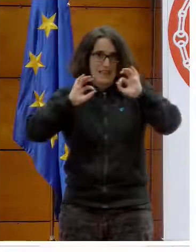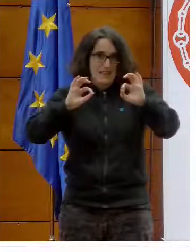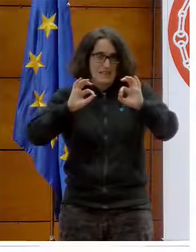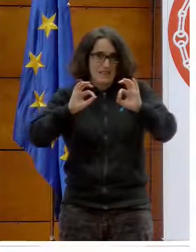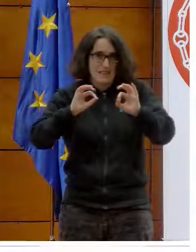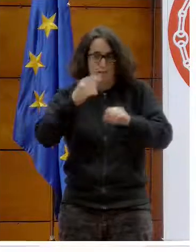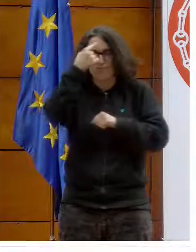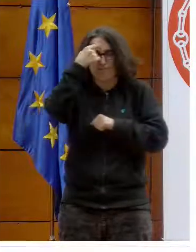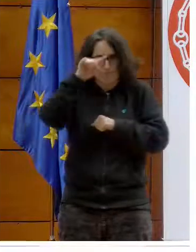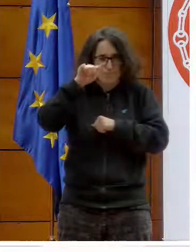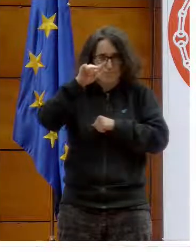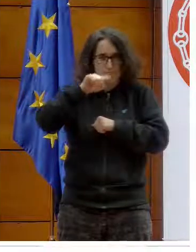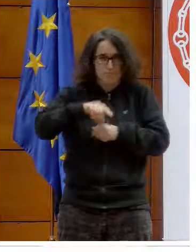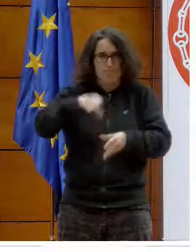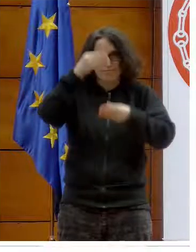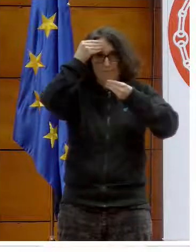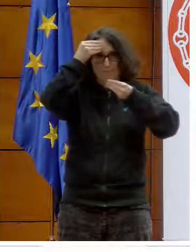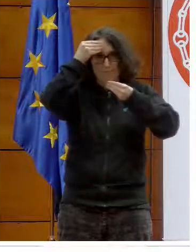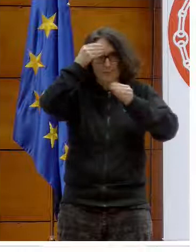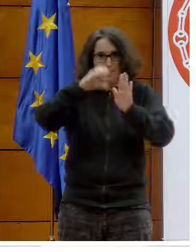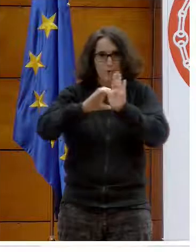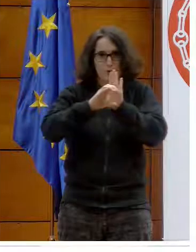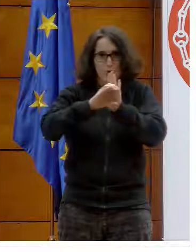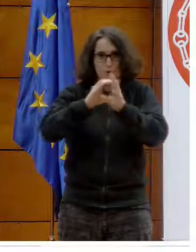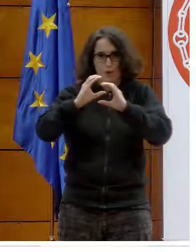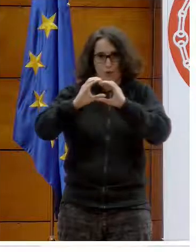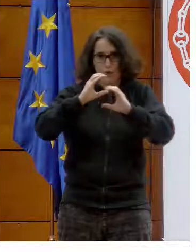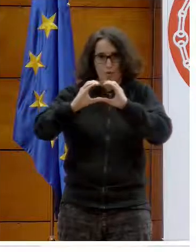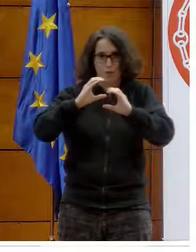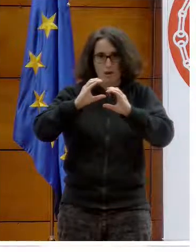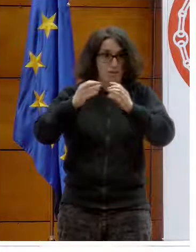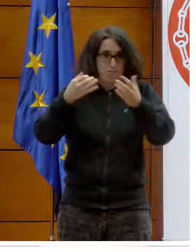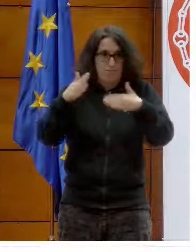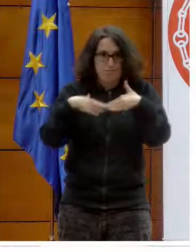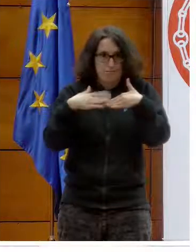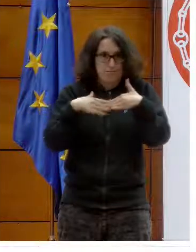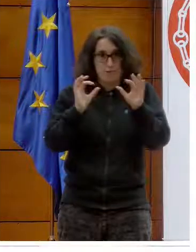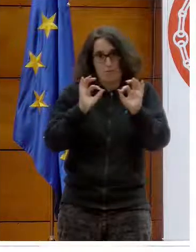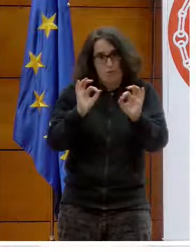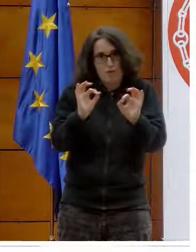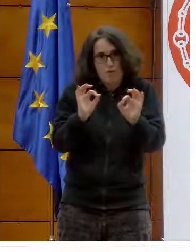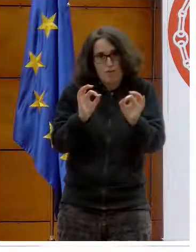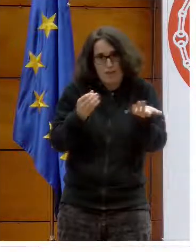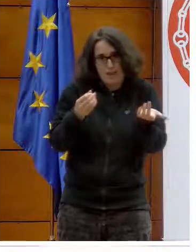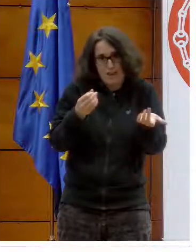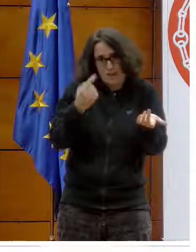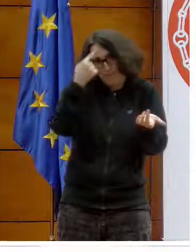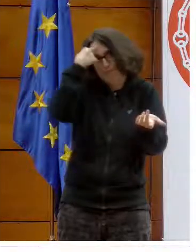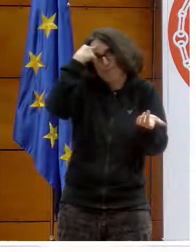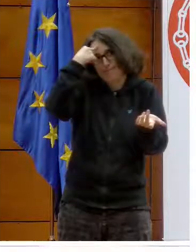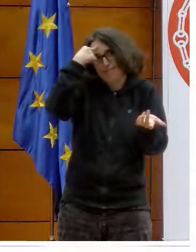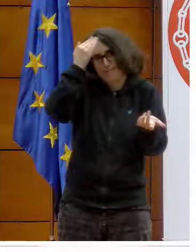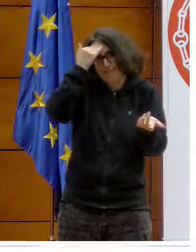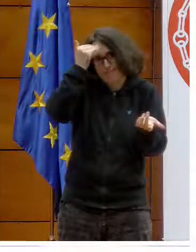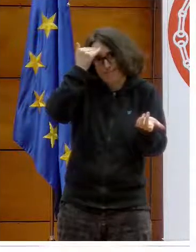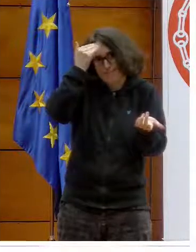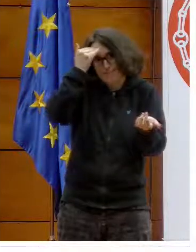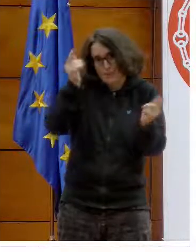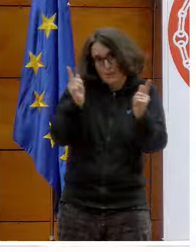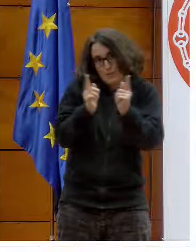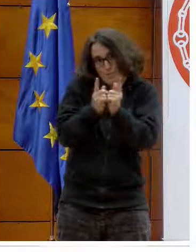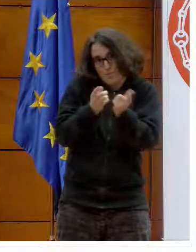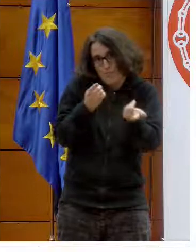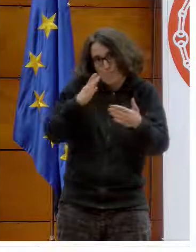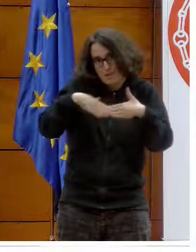comunicación y por lo menos hay que poderlo recordar durante un tiempo mínimo. Y en relación a esto de